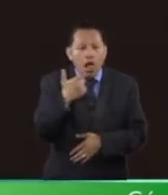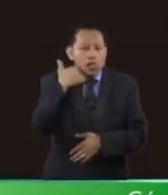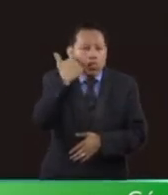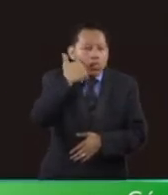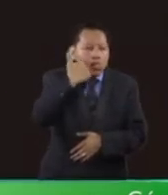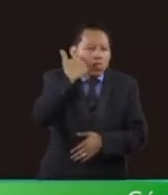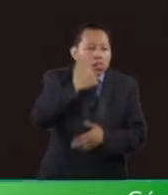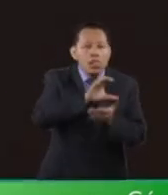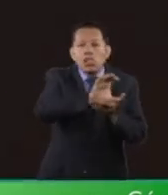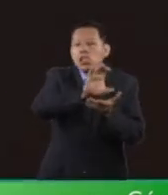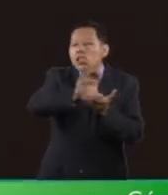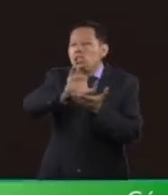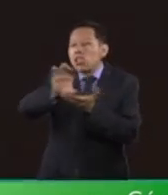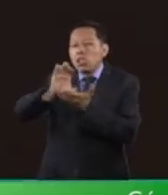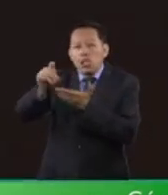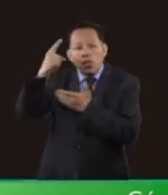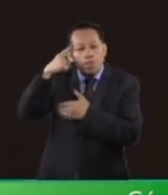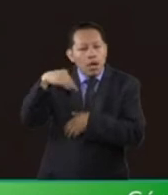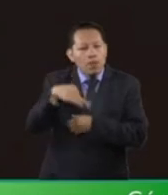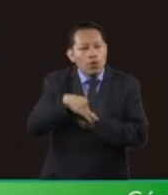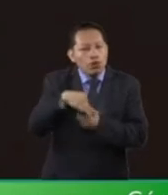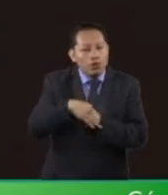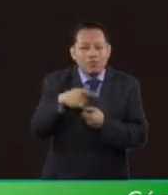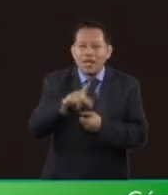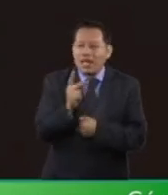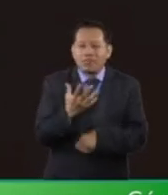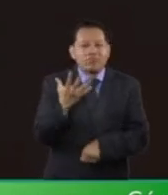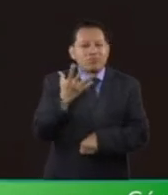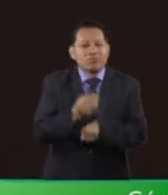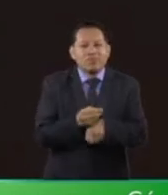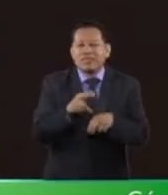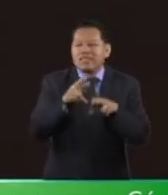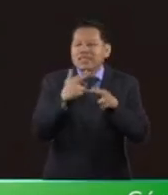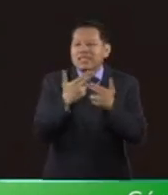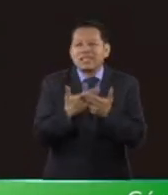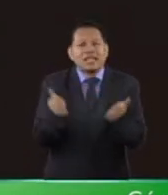sin solucionar absolutamente